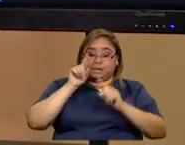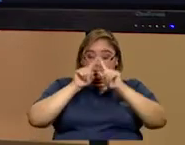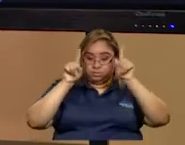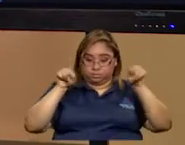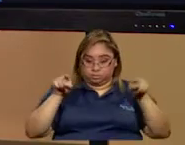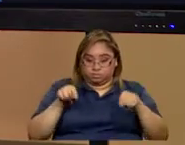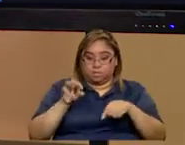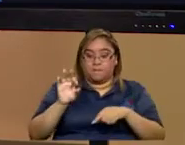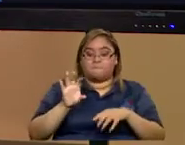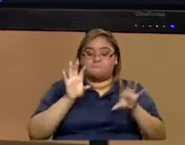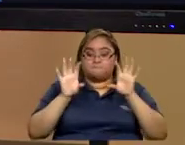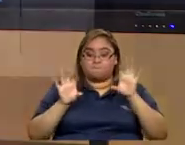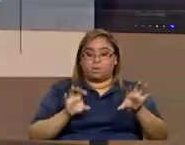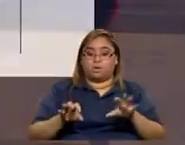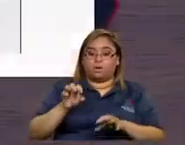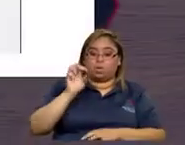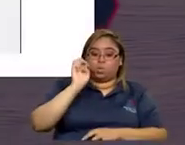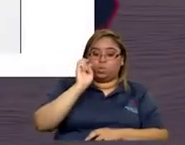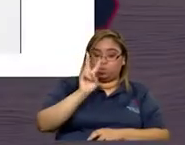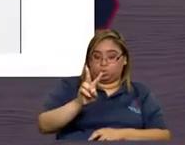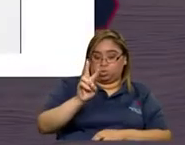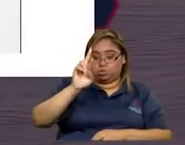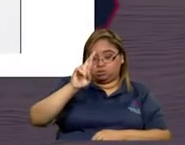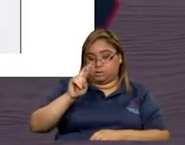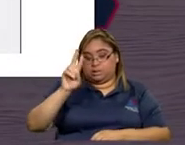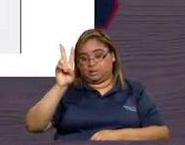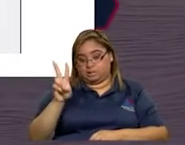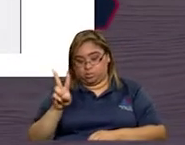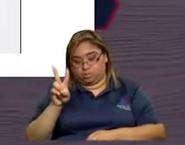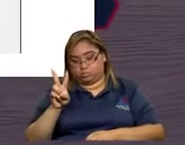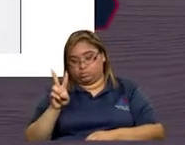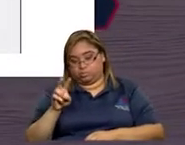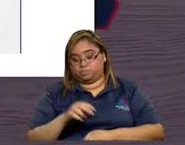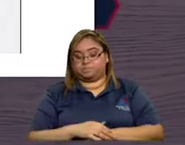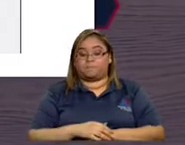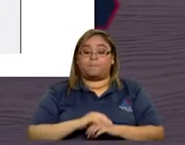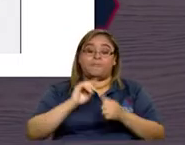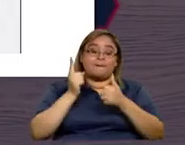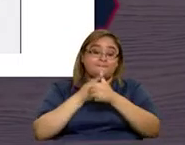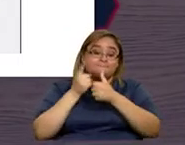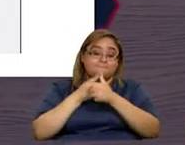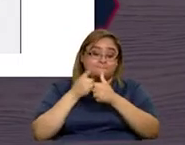R representaría la coma. El primer dígito sería